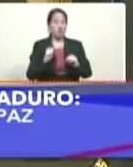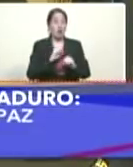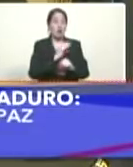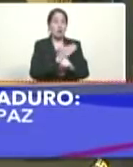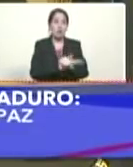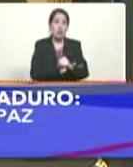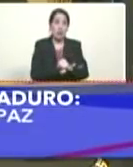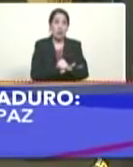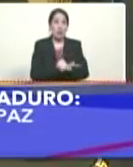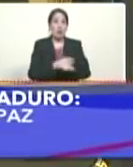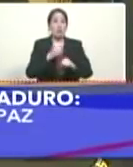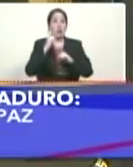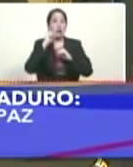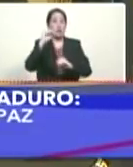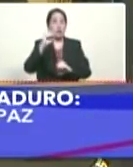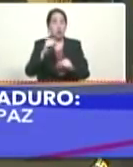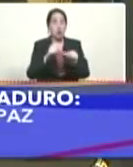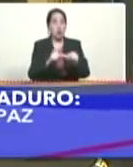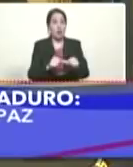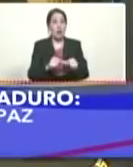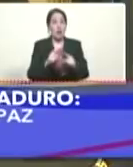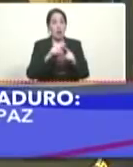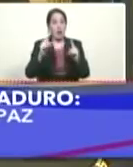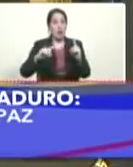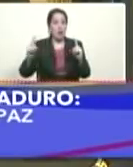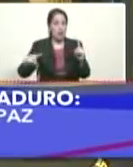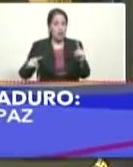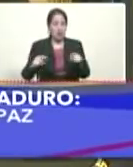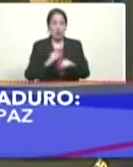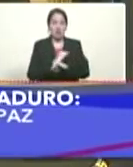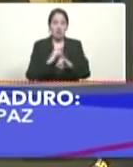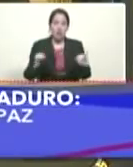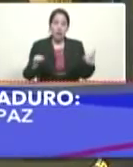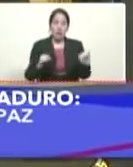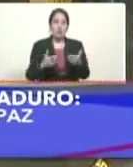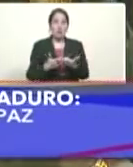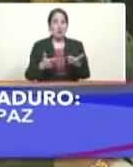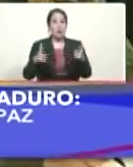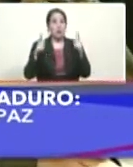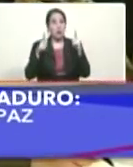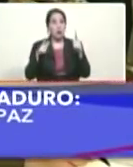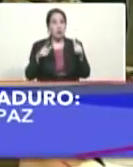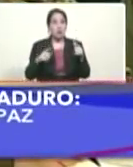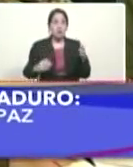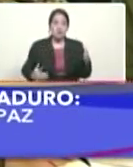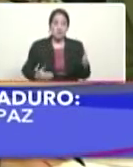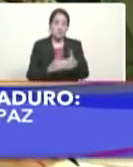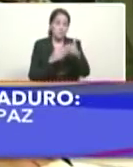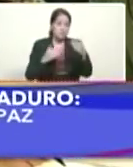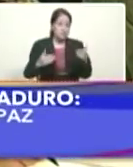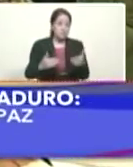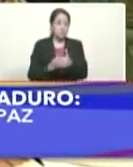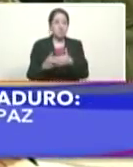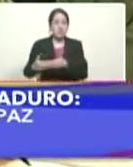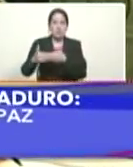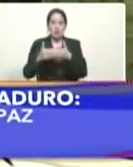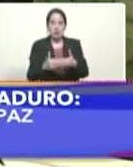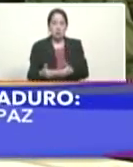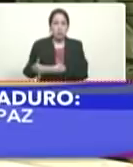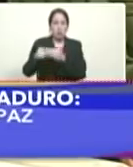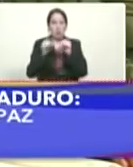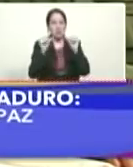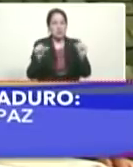victoria eléctrica y terminar de liberar de ataques fascistas imperialistas del sistema eléctrico